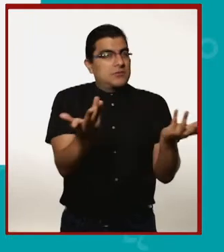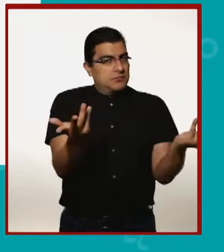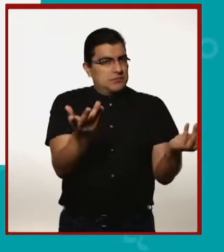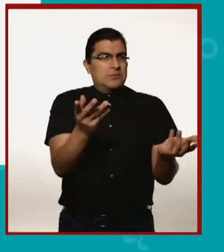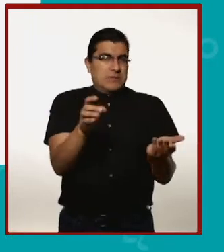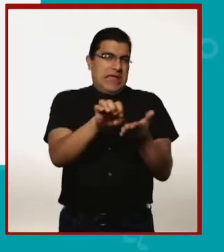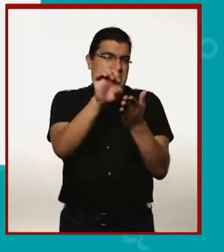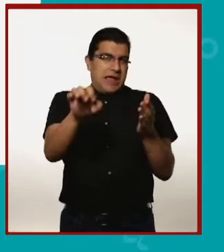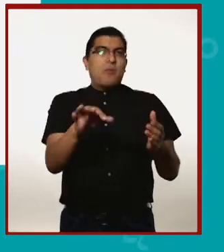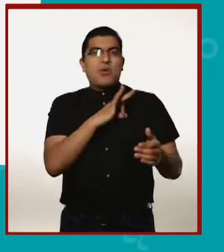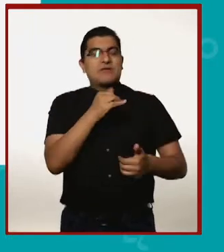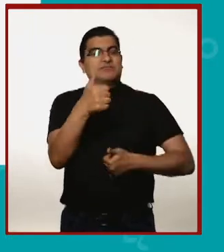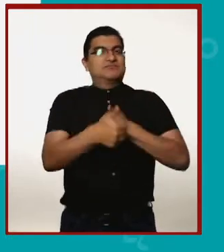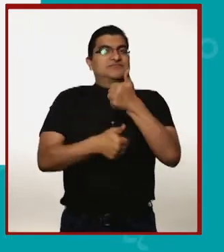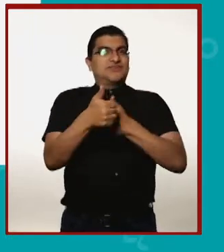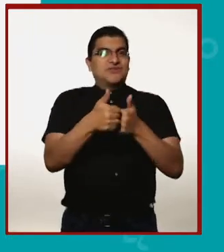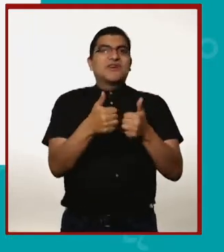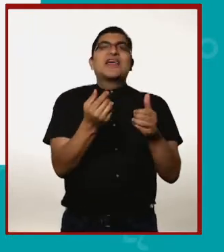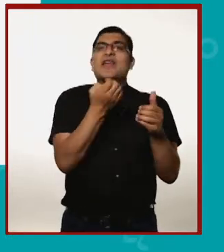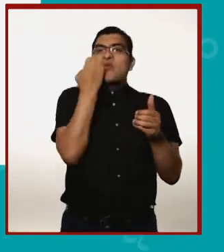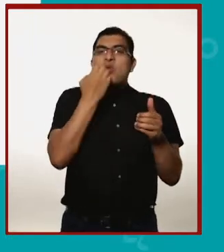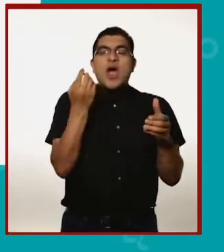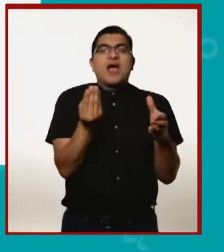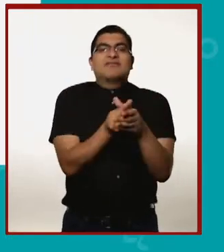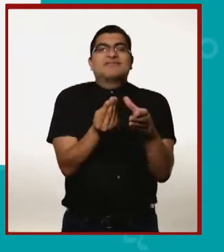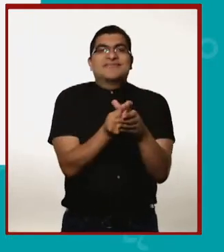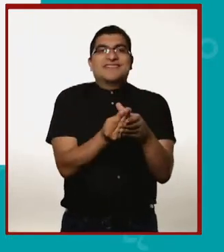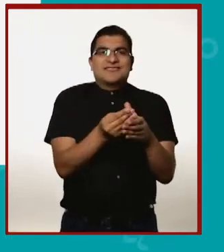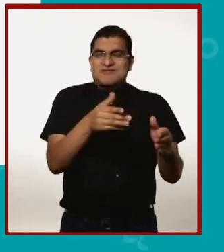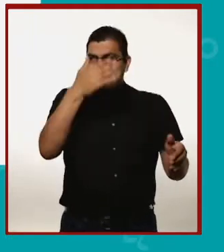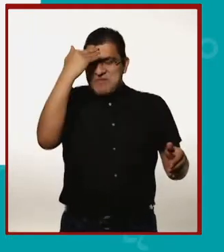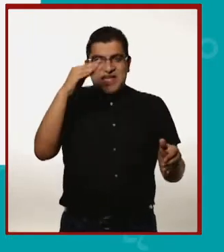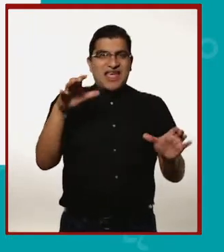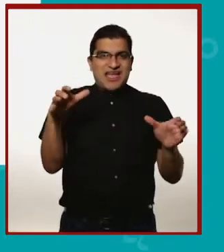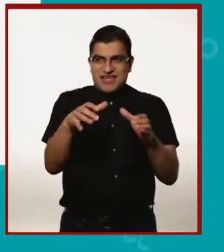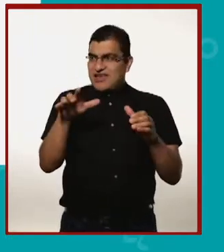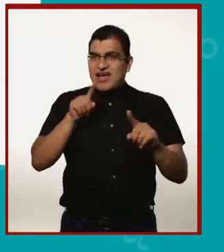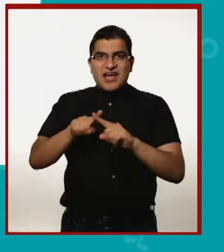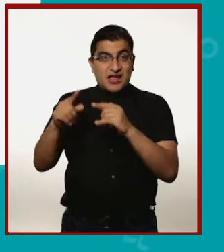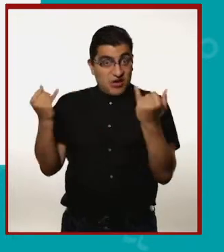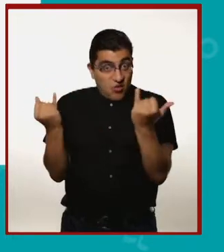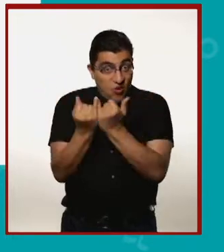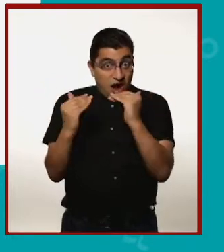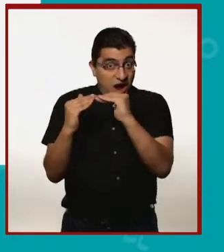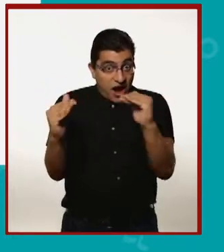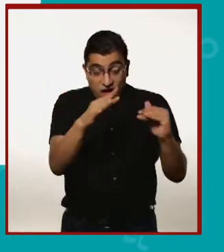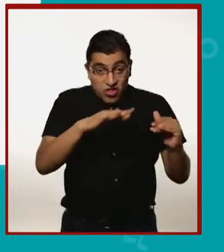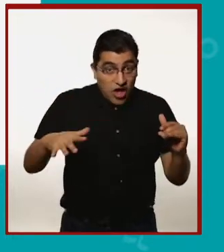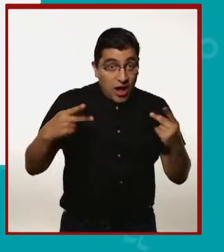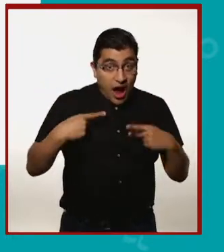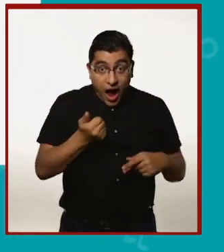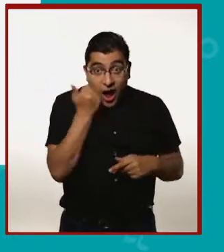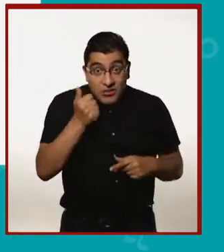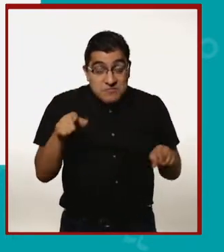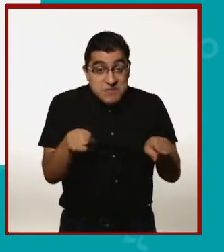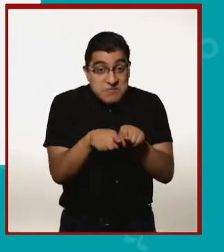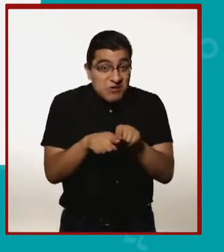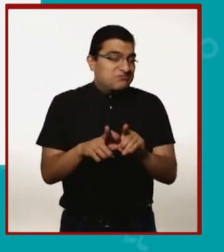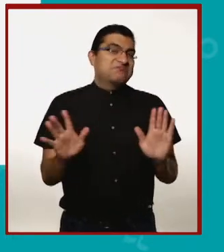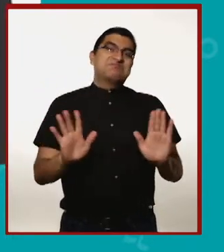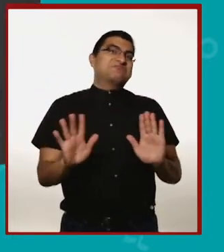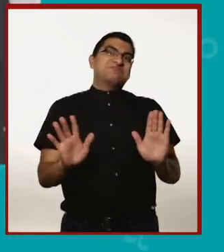ejemplo, se suelen organizar concursos escolares sin considerar que no existen condiciones de igualdad entre los